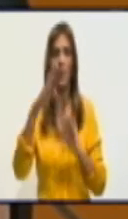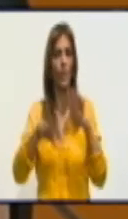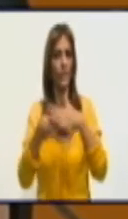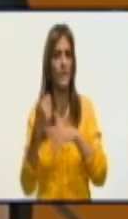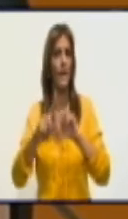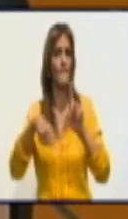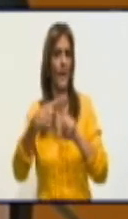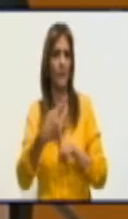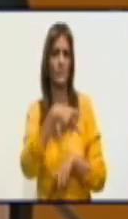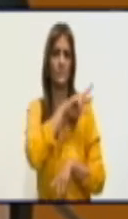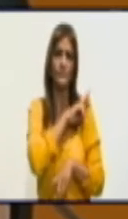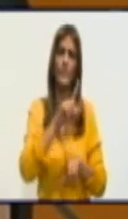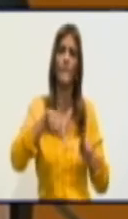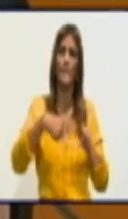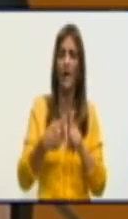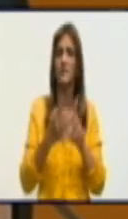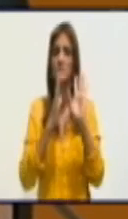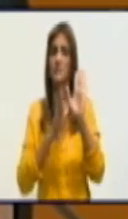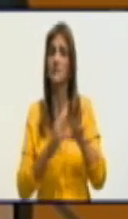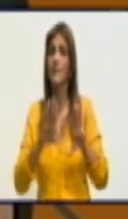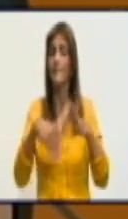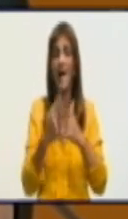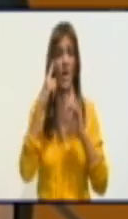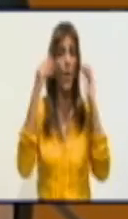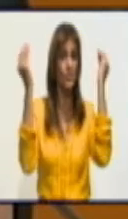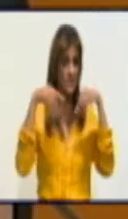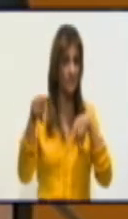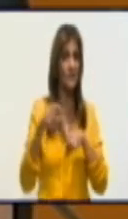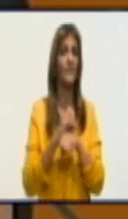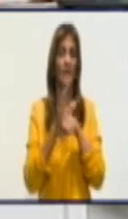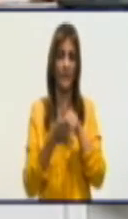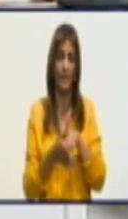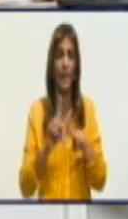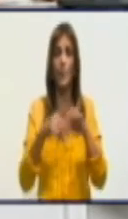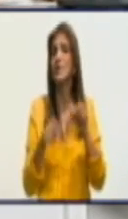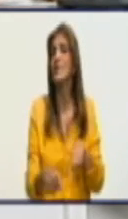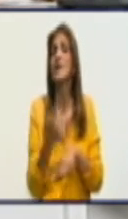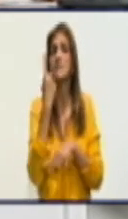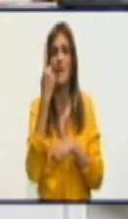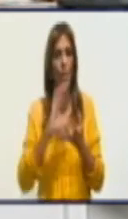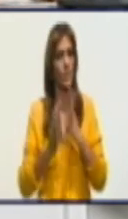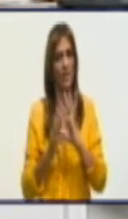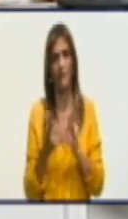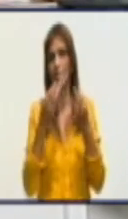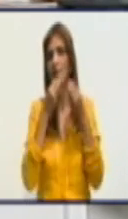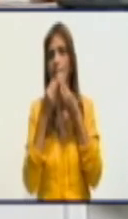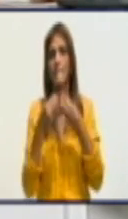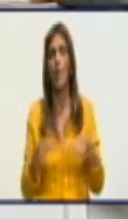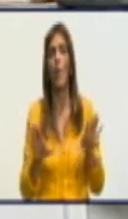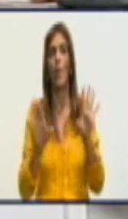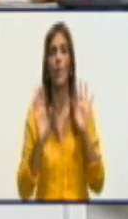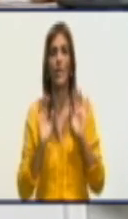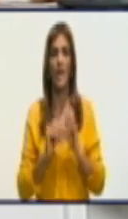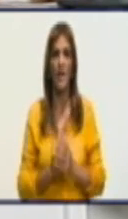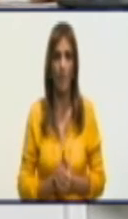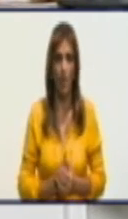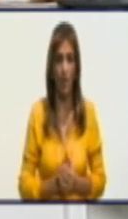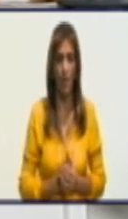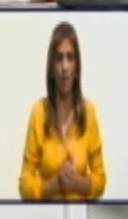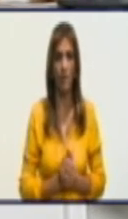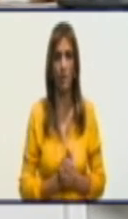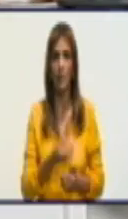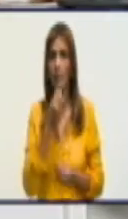responsables, más conscientes, porque de esa forma es de la única forma en que nosotros podemos realmente ir eliminando